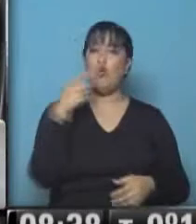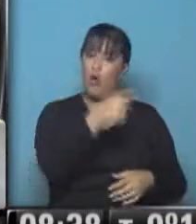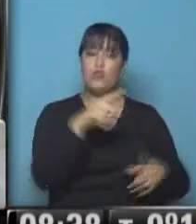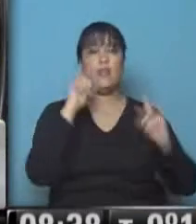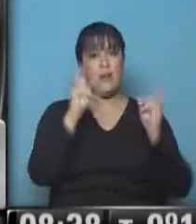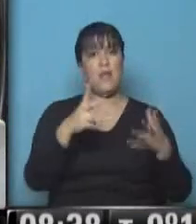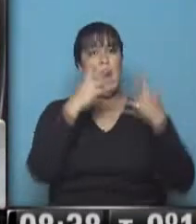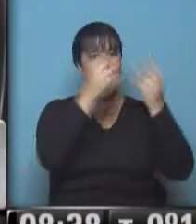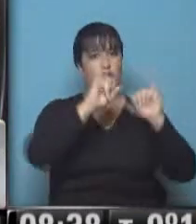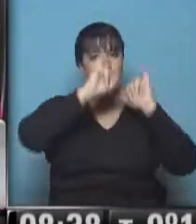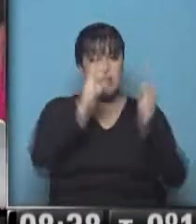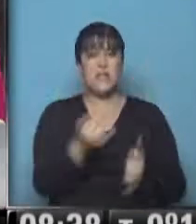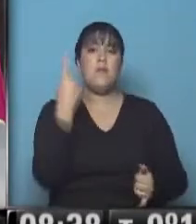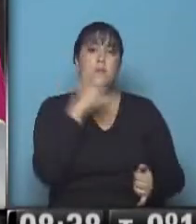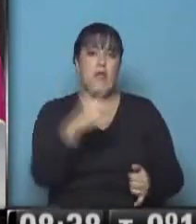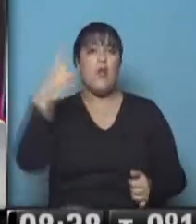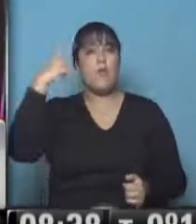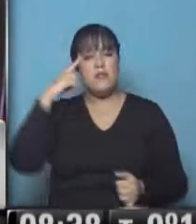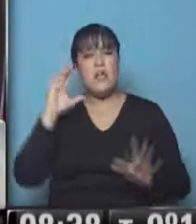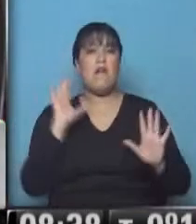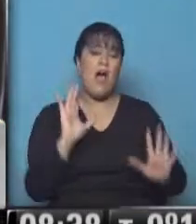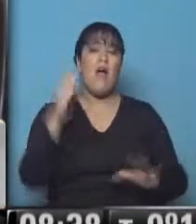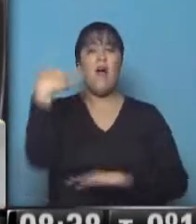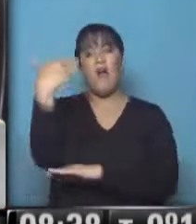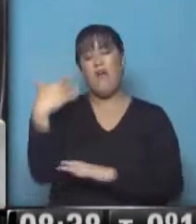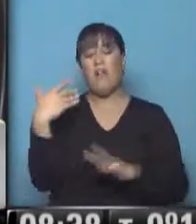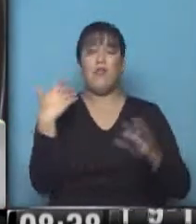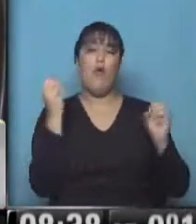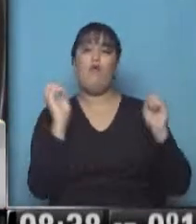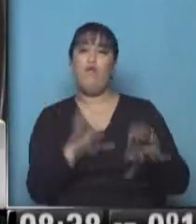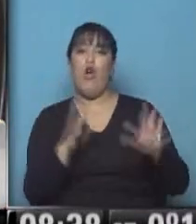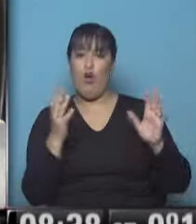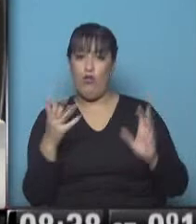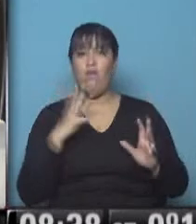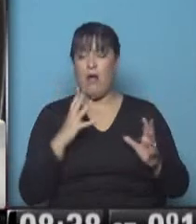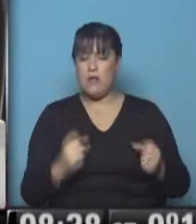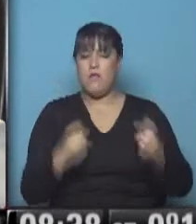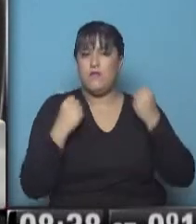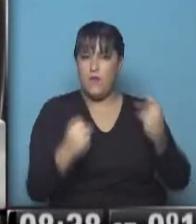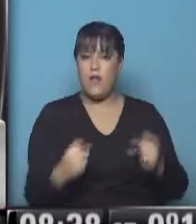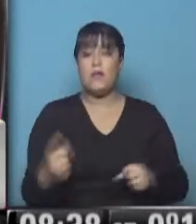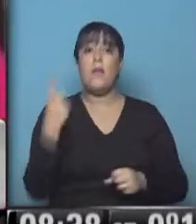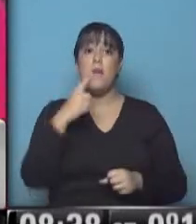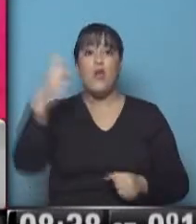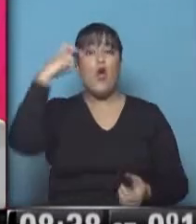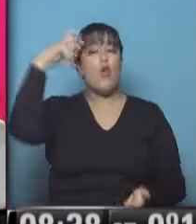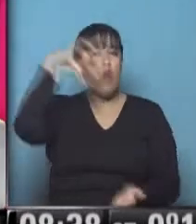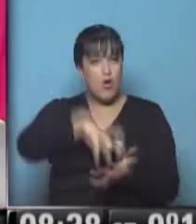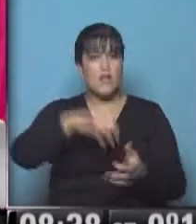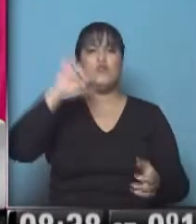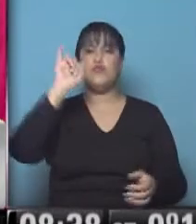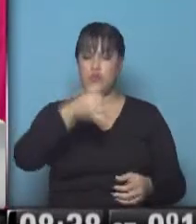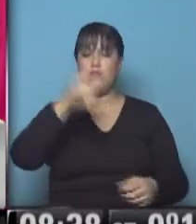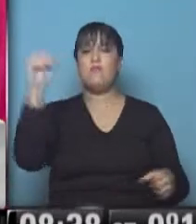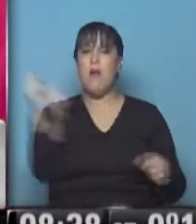si bien dijeron que consideraba que había sido blando obama pero en principio el congreso va a aprobar esta nueva este